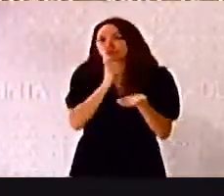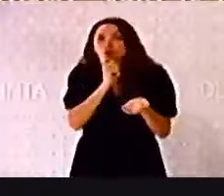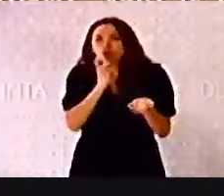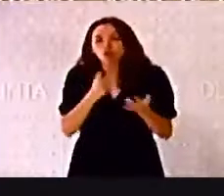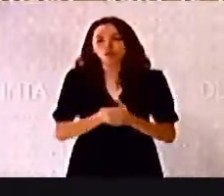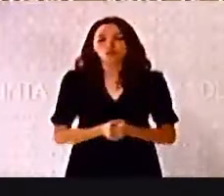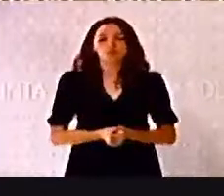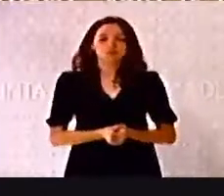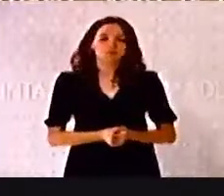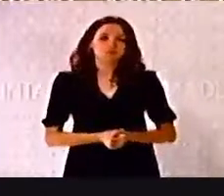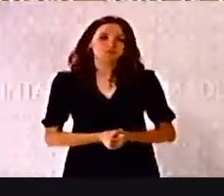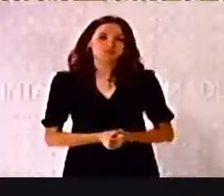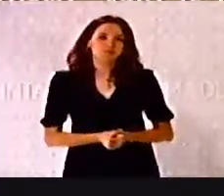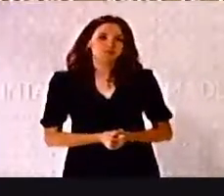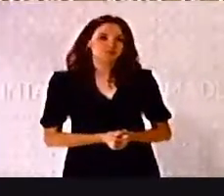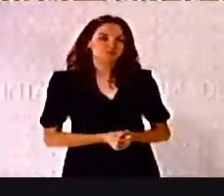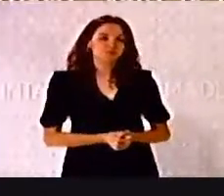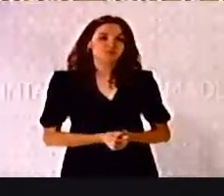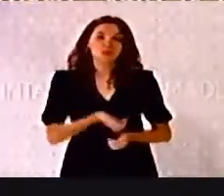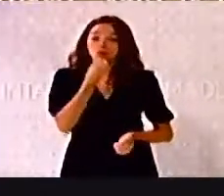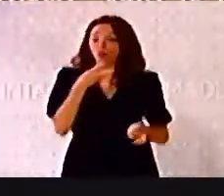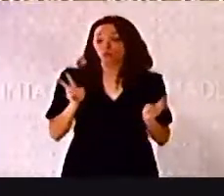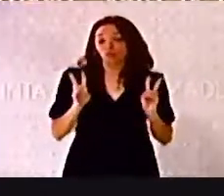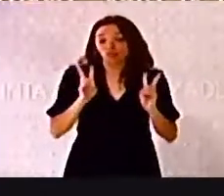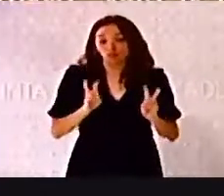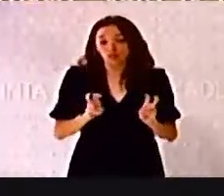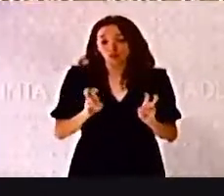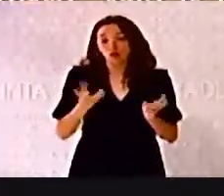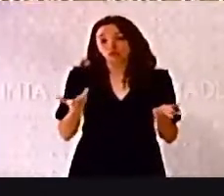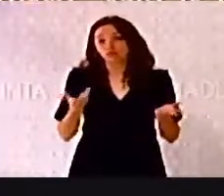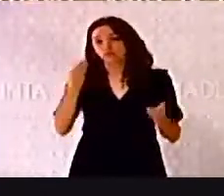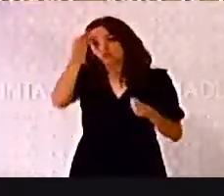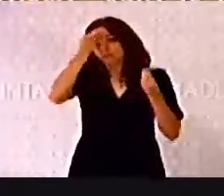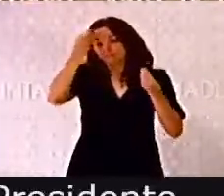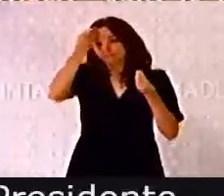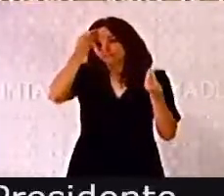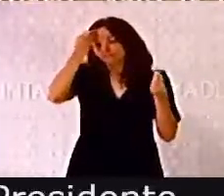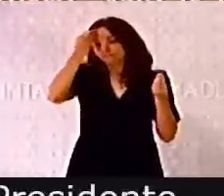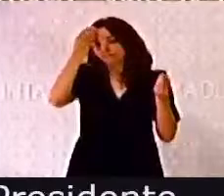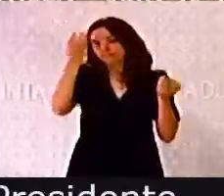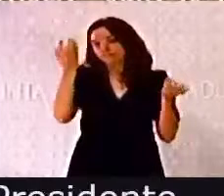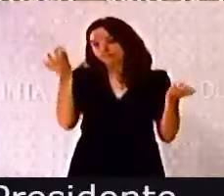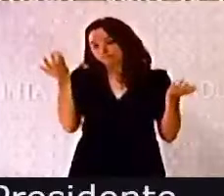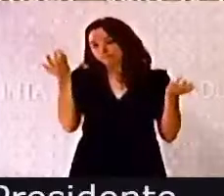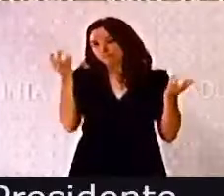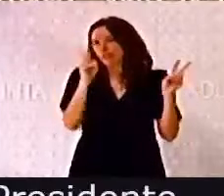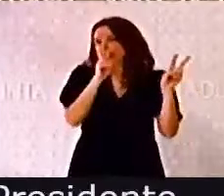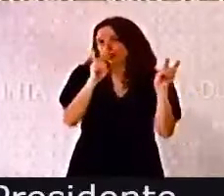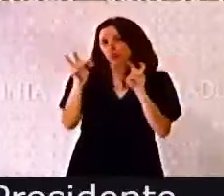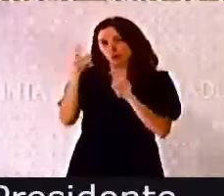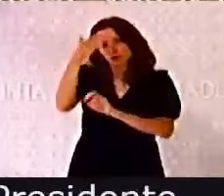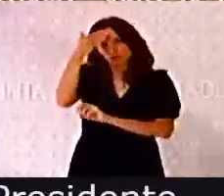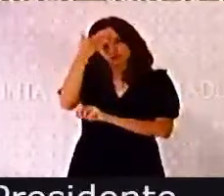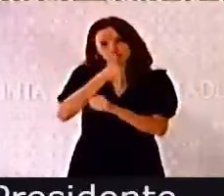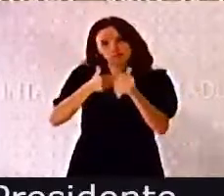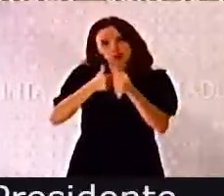Bueno, en principio yo creo que deberíamos de abordar dos cuestiones. Para mí creo que